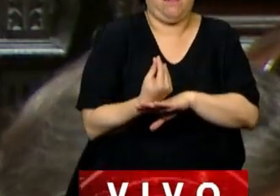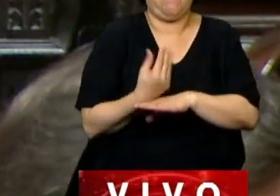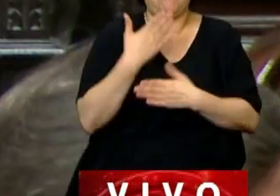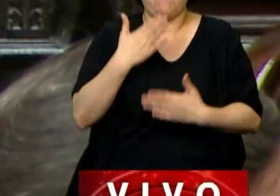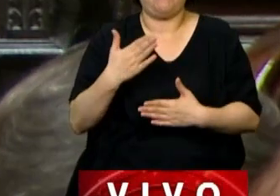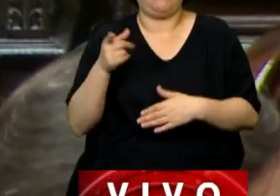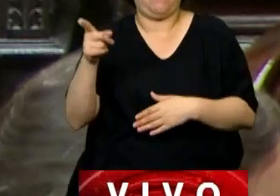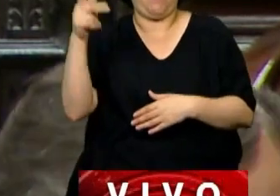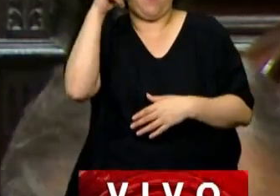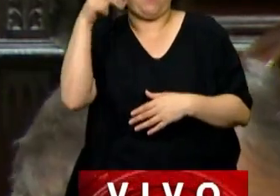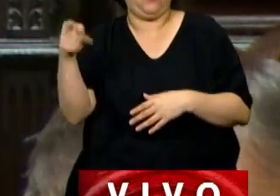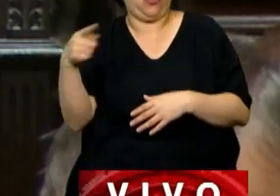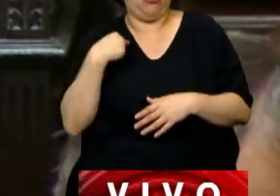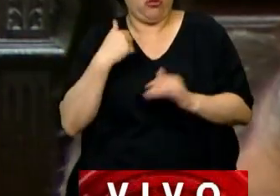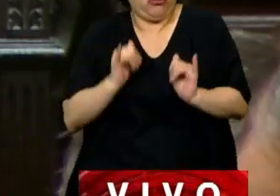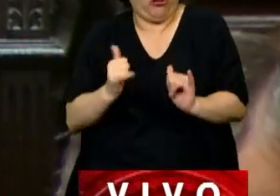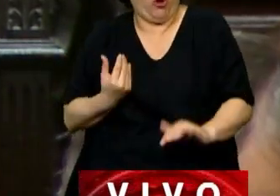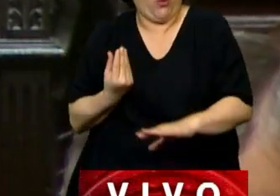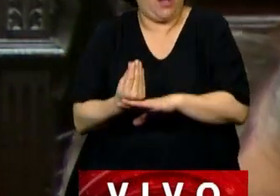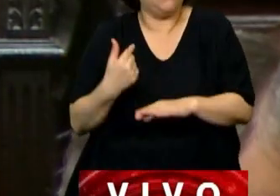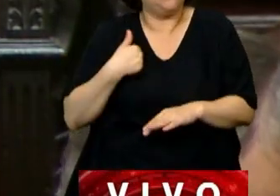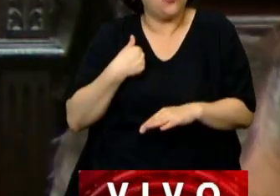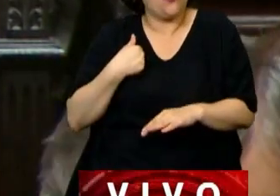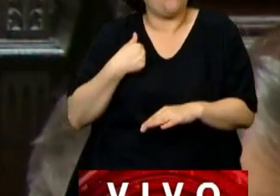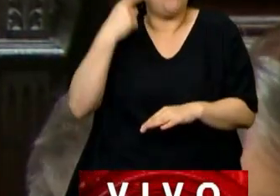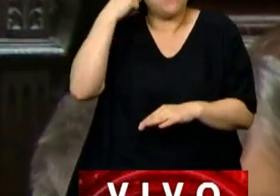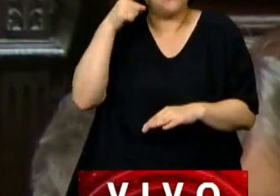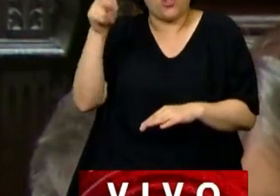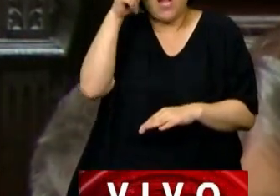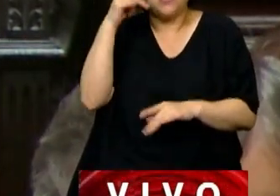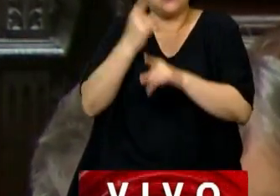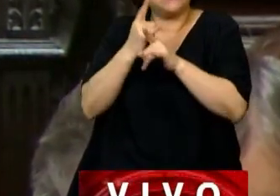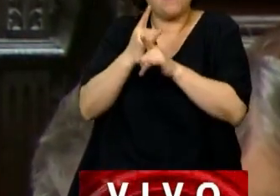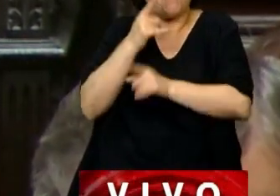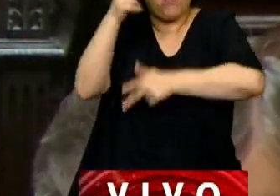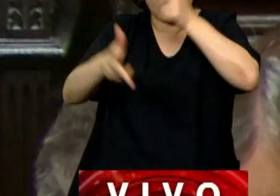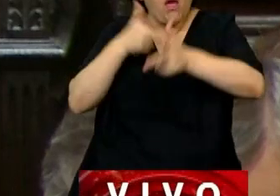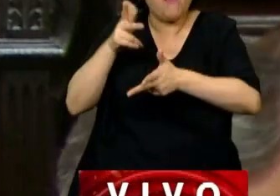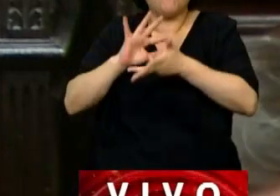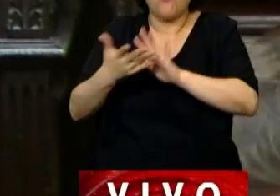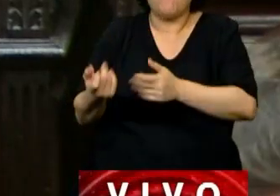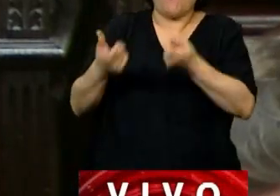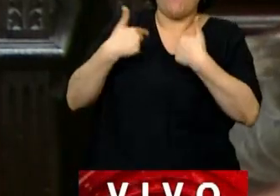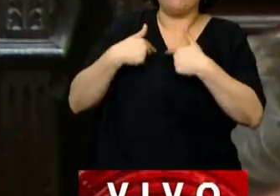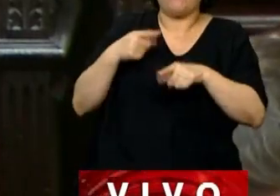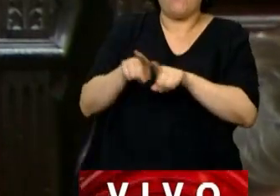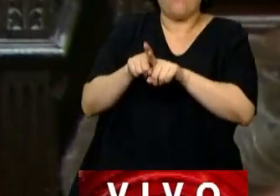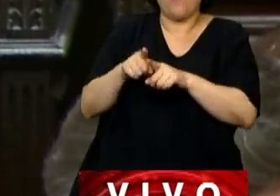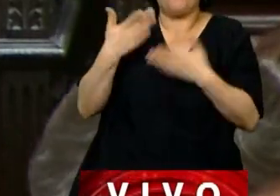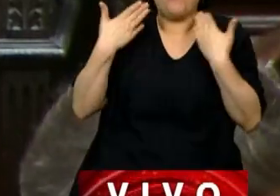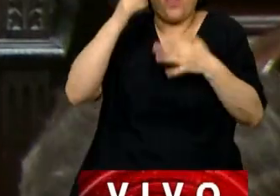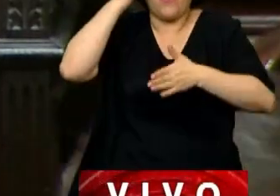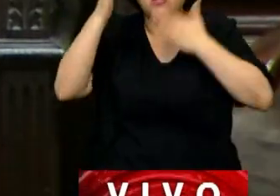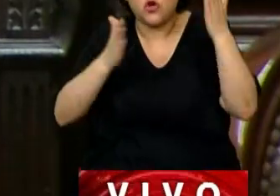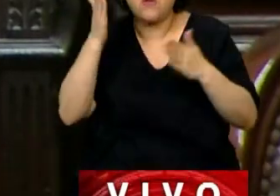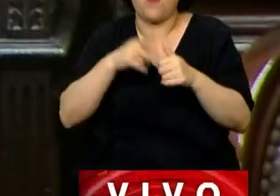edad. Creo que Néstor fue quien nos invitó a soñar que podía haber posibilidades de que el Estado compartiera y